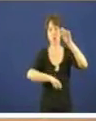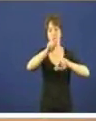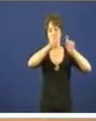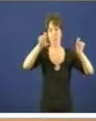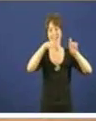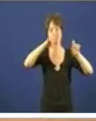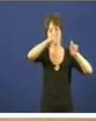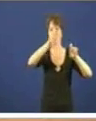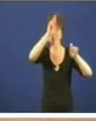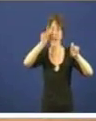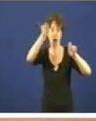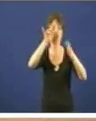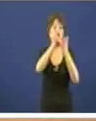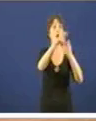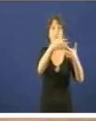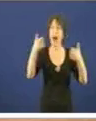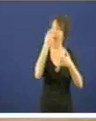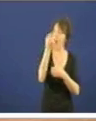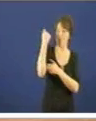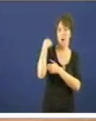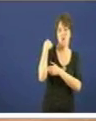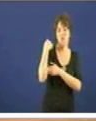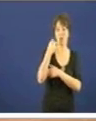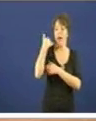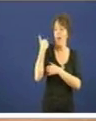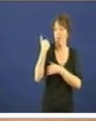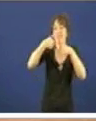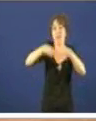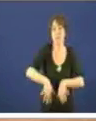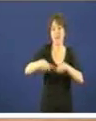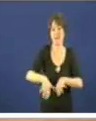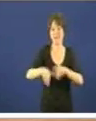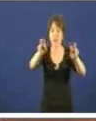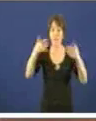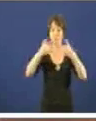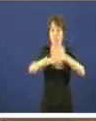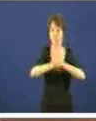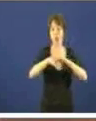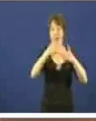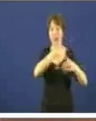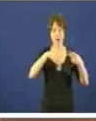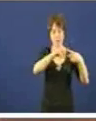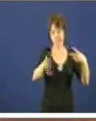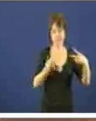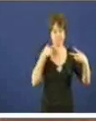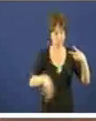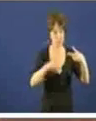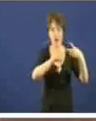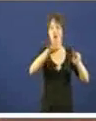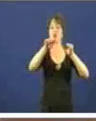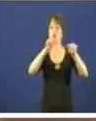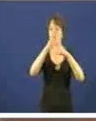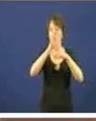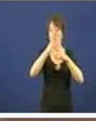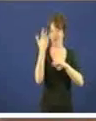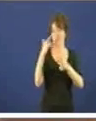Madrid. Hai 1 ano, 10 meses. Fusión das caixas, fracasou. Concurso eólico, recoñeceu aquí outro